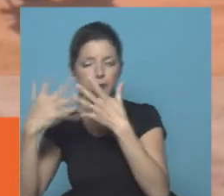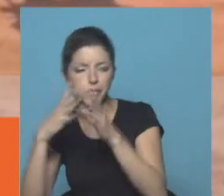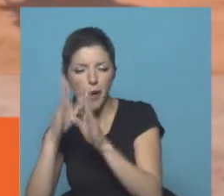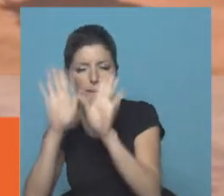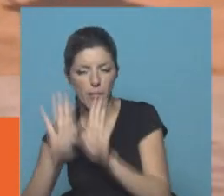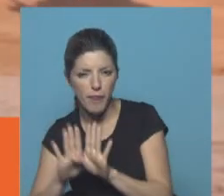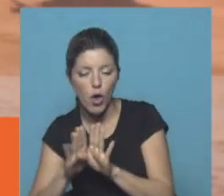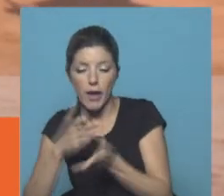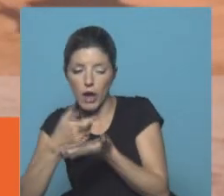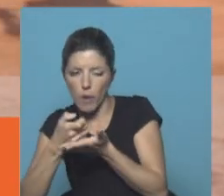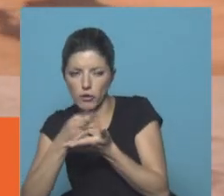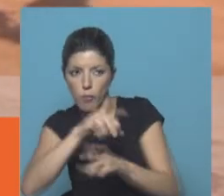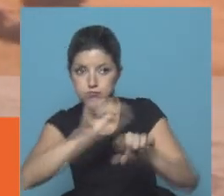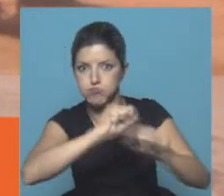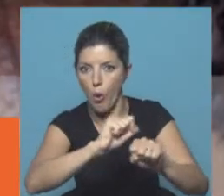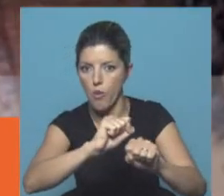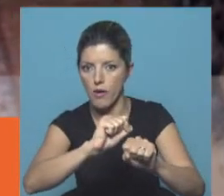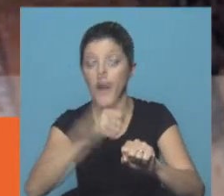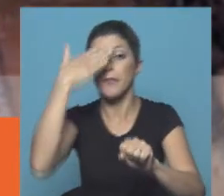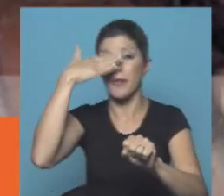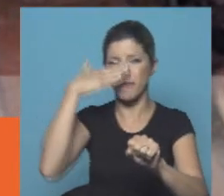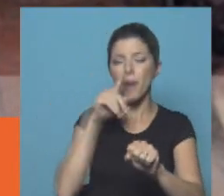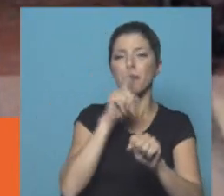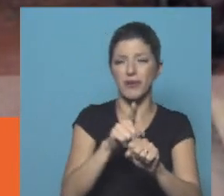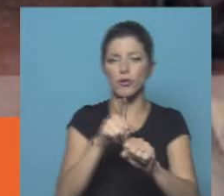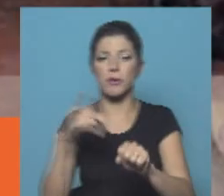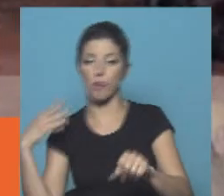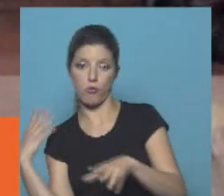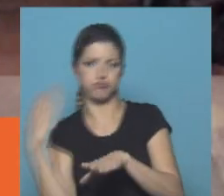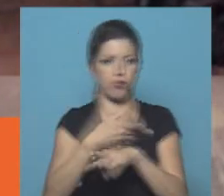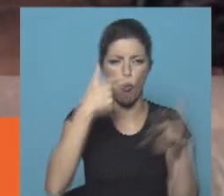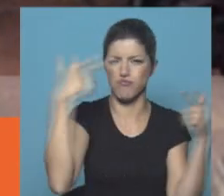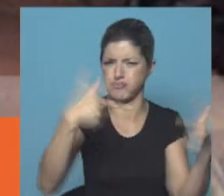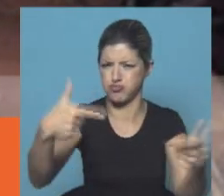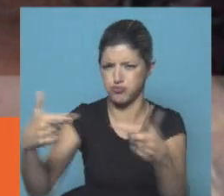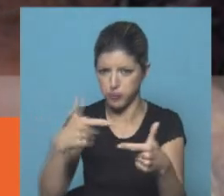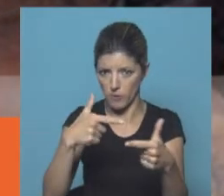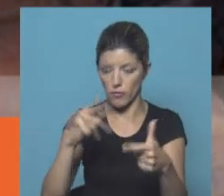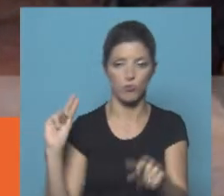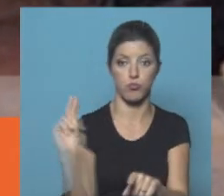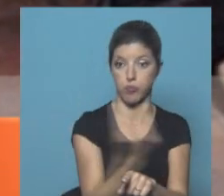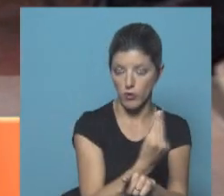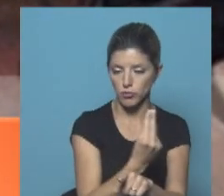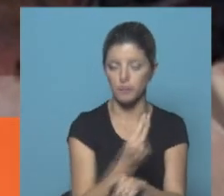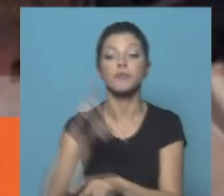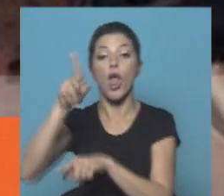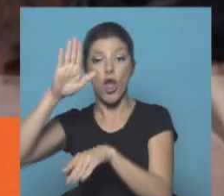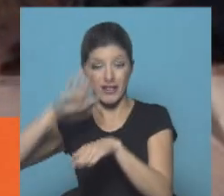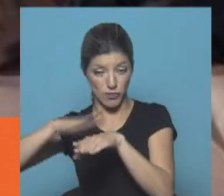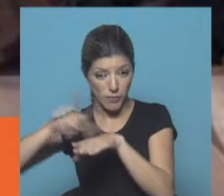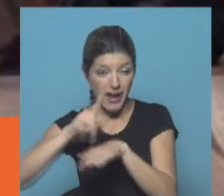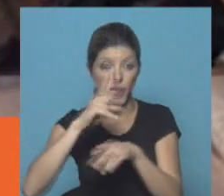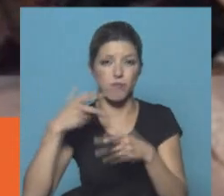de manera remota, luego de lo cual los soldados fueron ultimados a tiros. Los autores del ataque robaron las